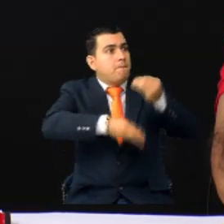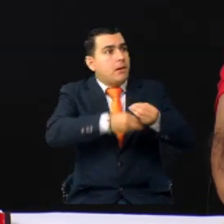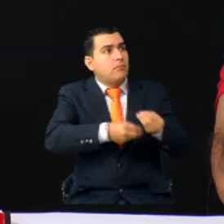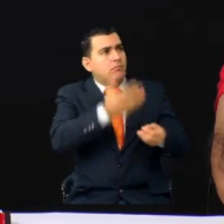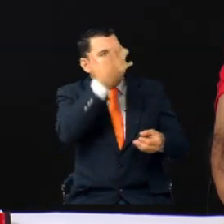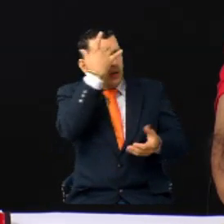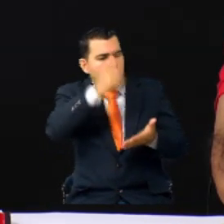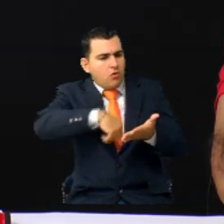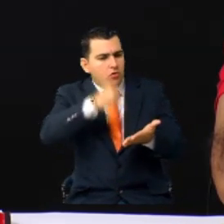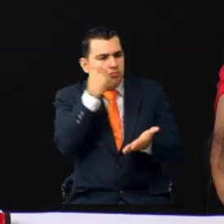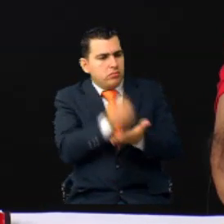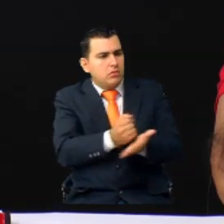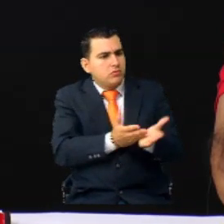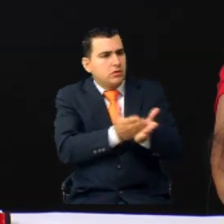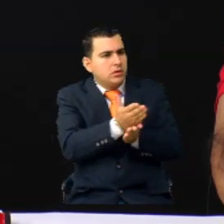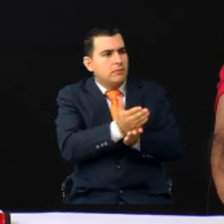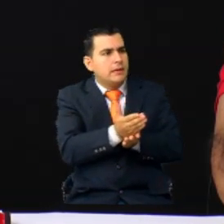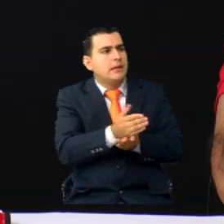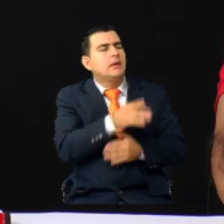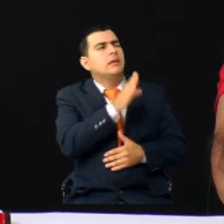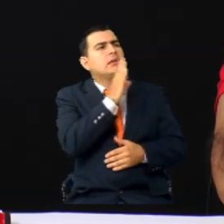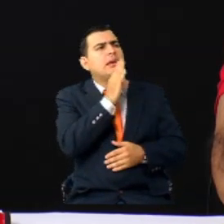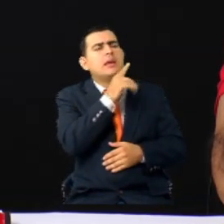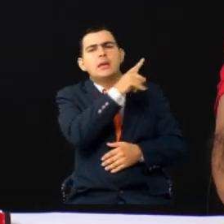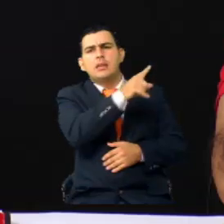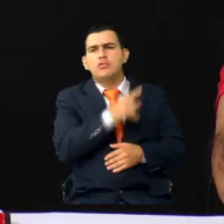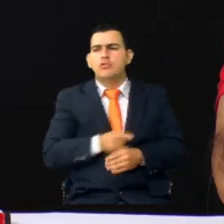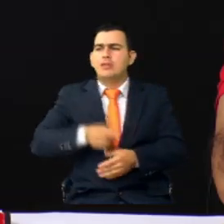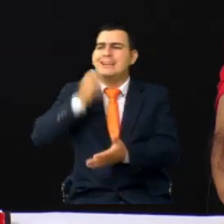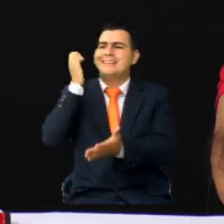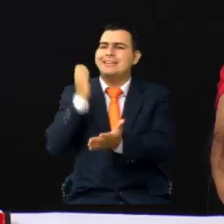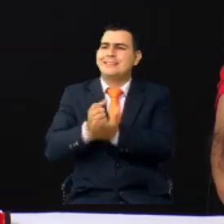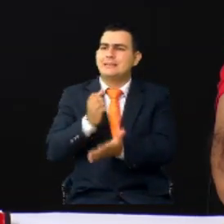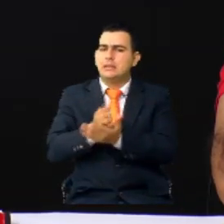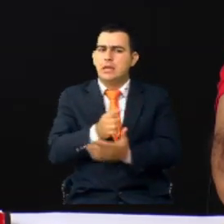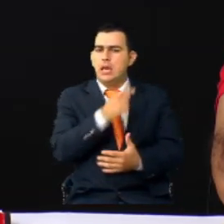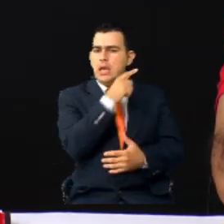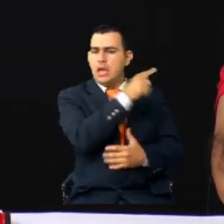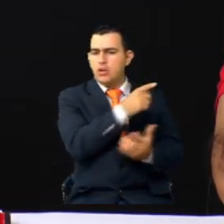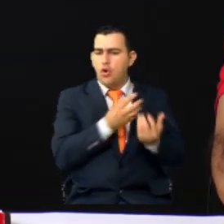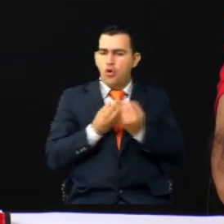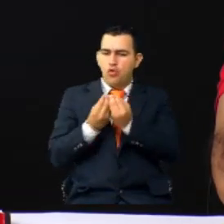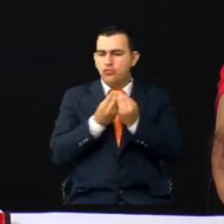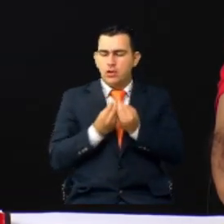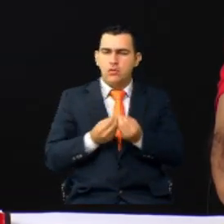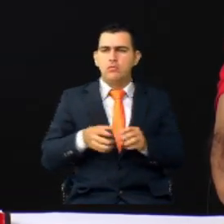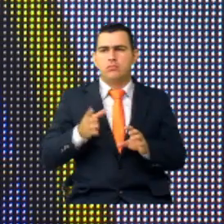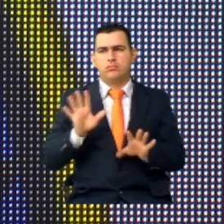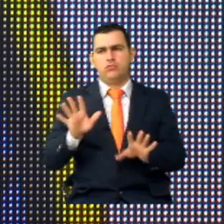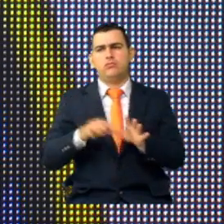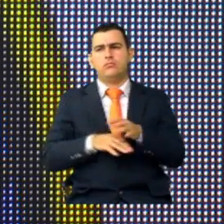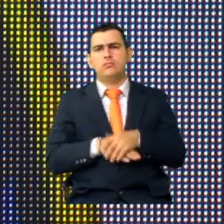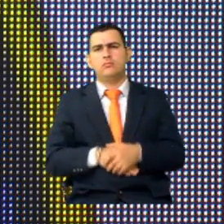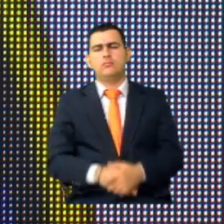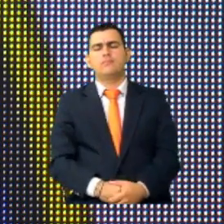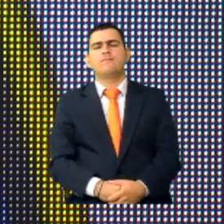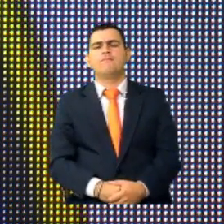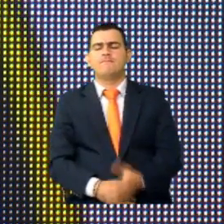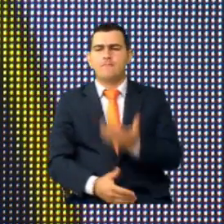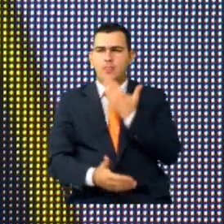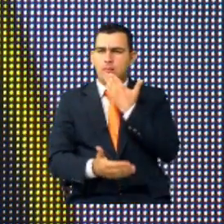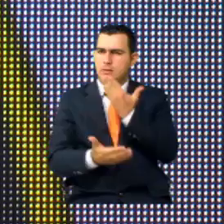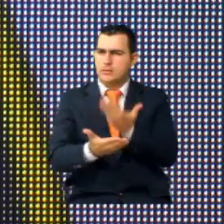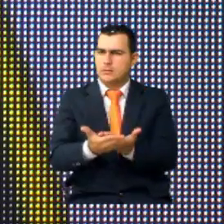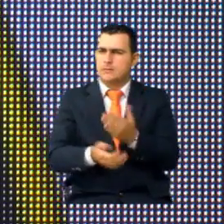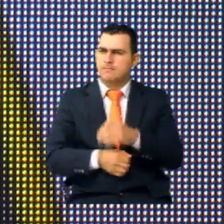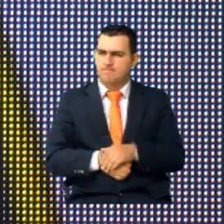venía en curso. Fue exigencia directa de la corporación del Consejo Municipal. Gracias, candidato.